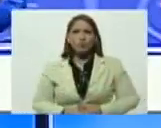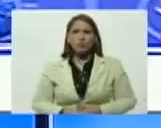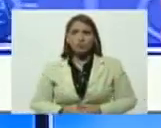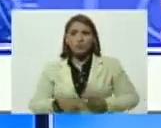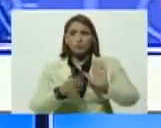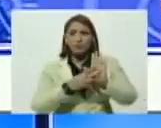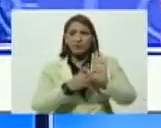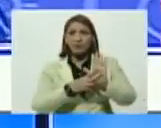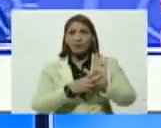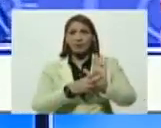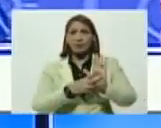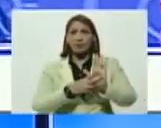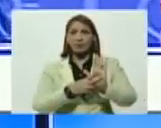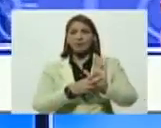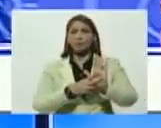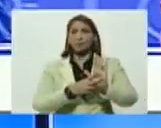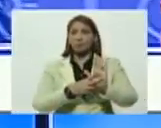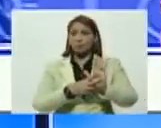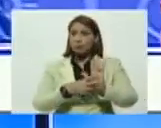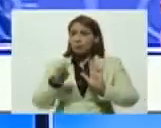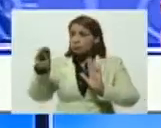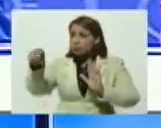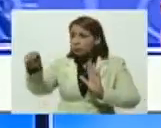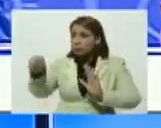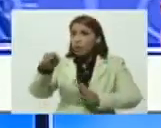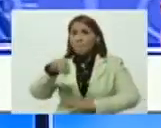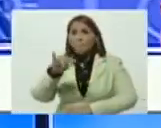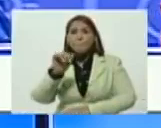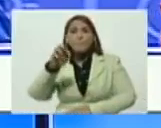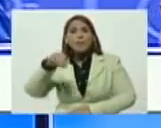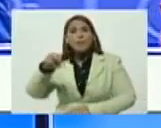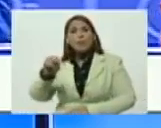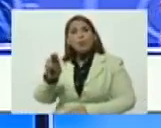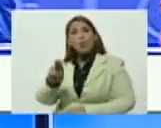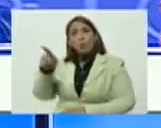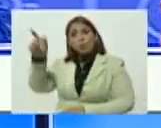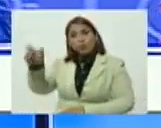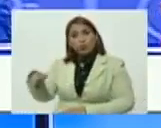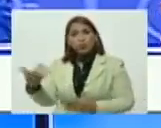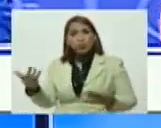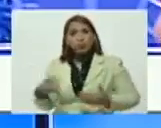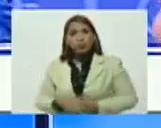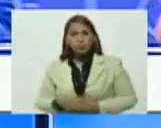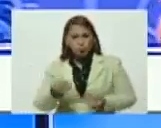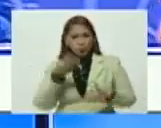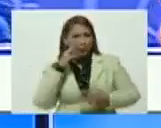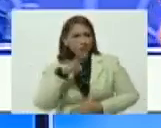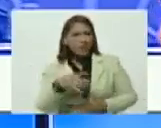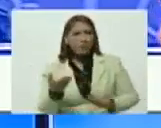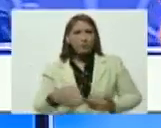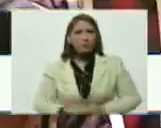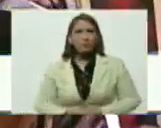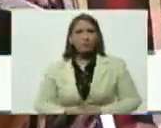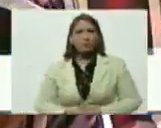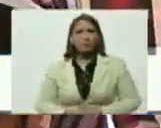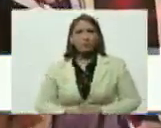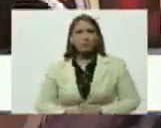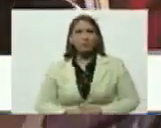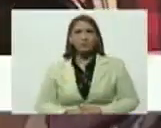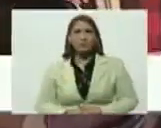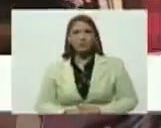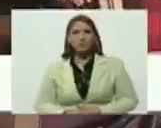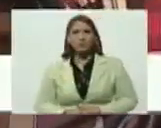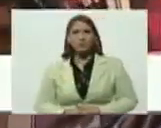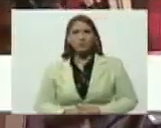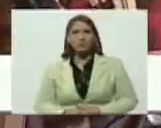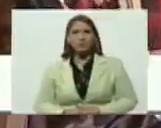verdad. Mimu Vargas, no había saludado a Mimu. Ustedes vieron, están las imágenes, de la